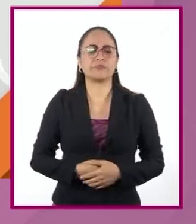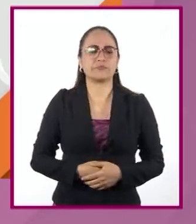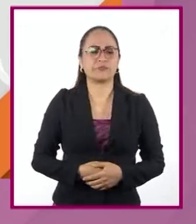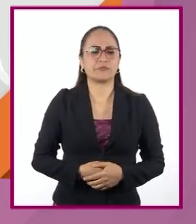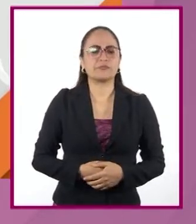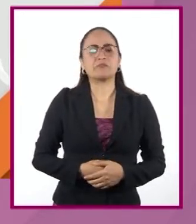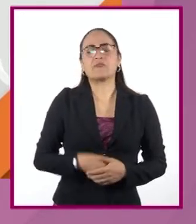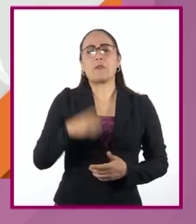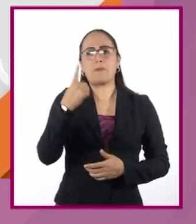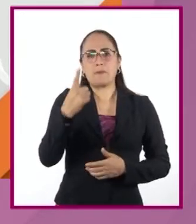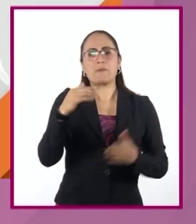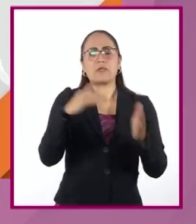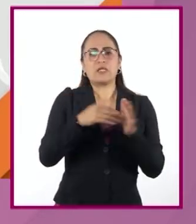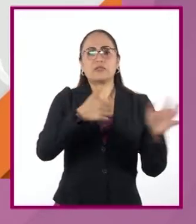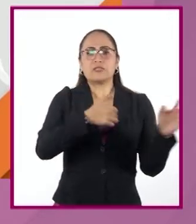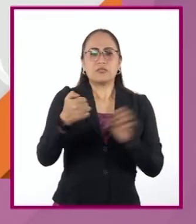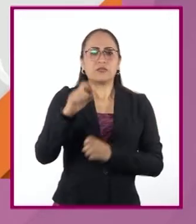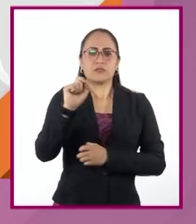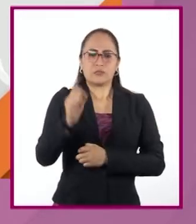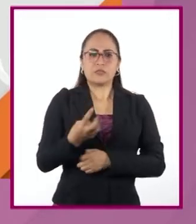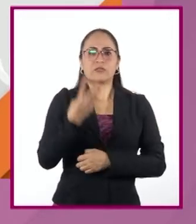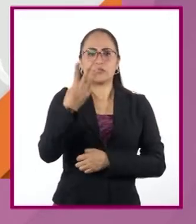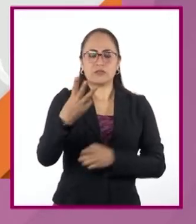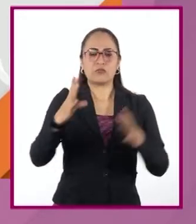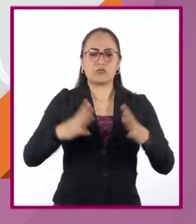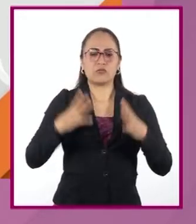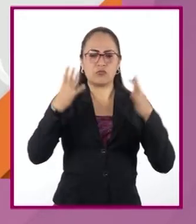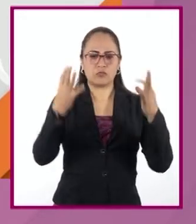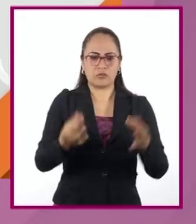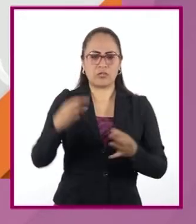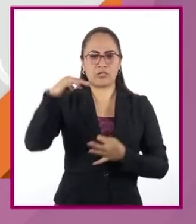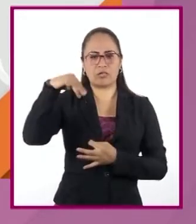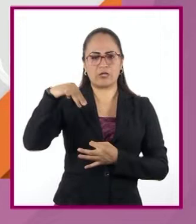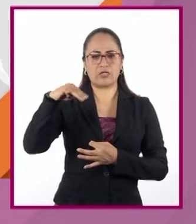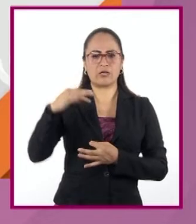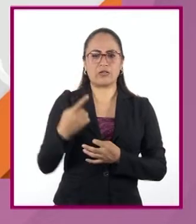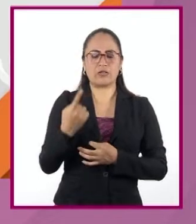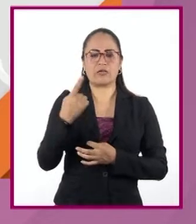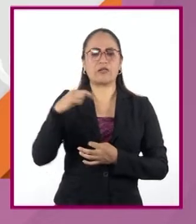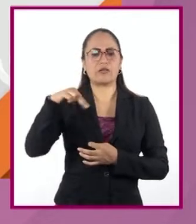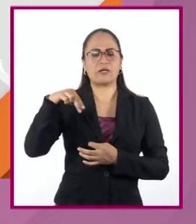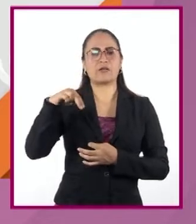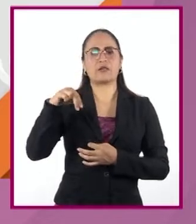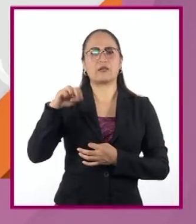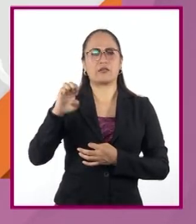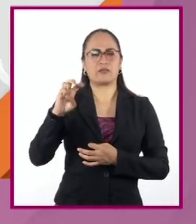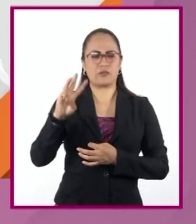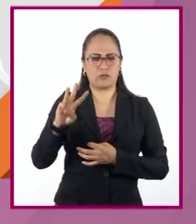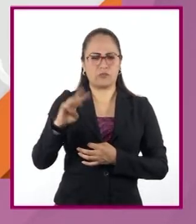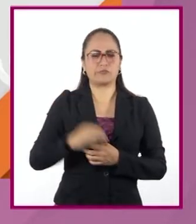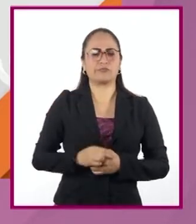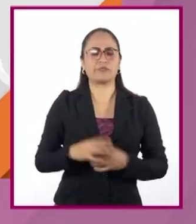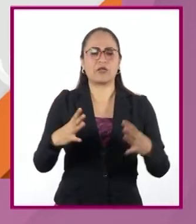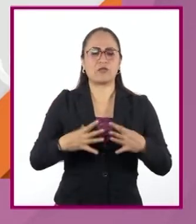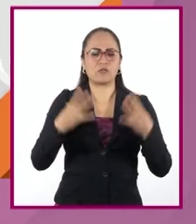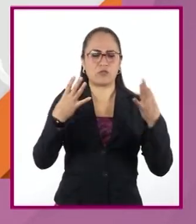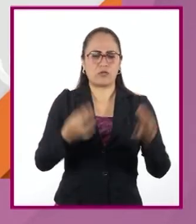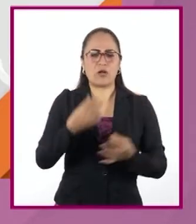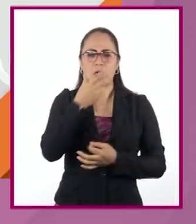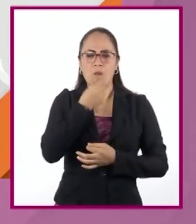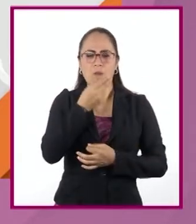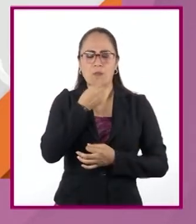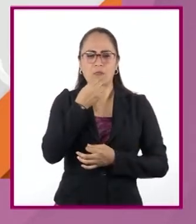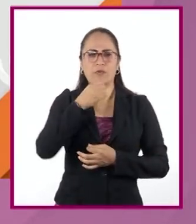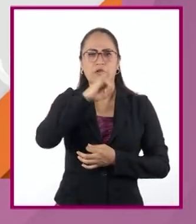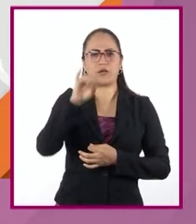en 1623, se funda New Hampshire, fundada por Ferdinando Gorges y